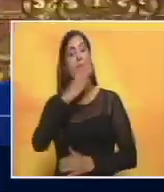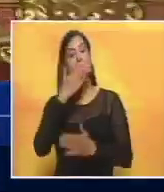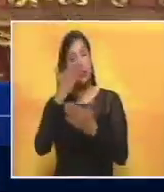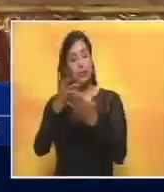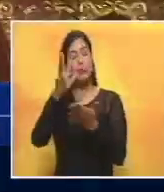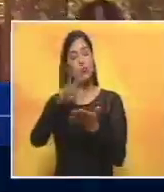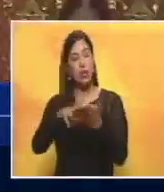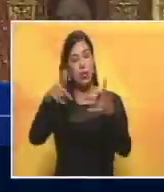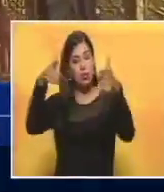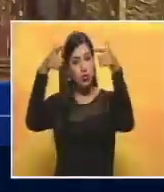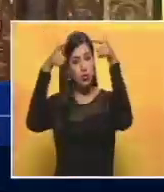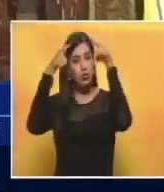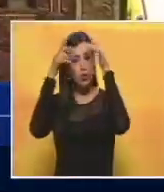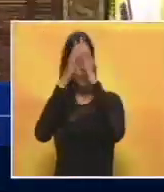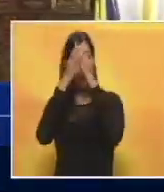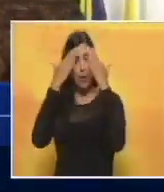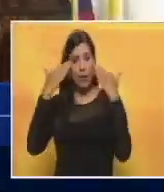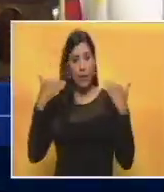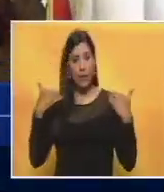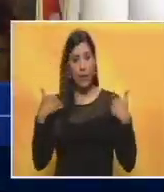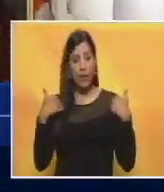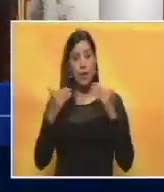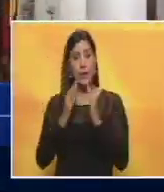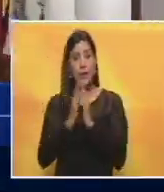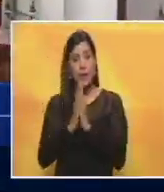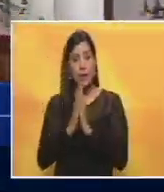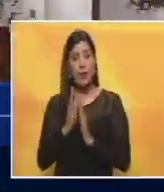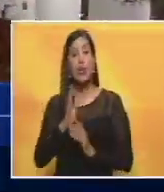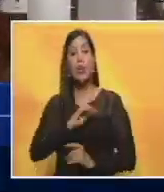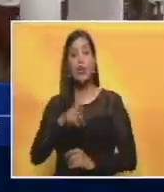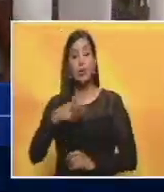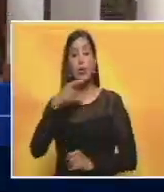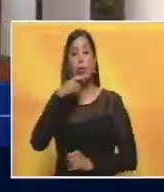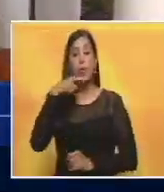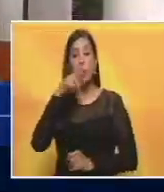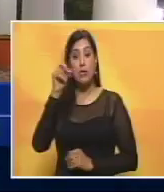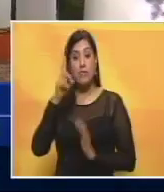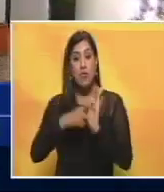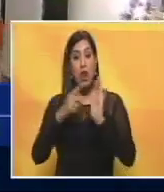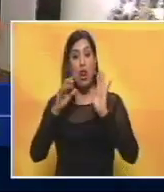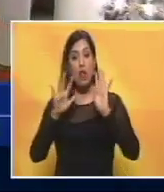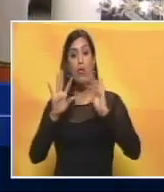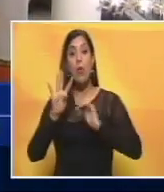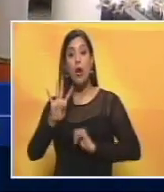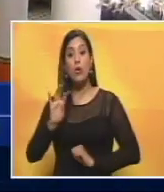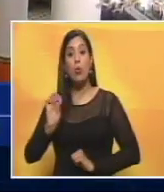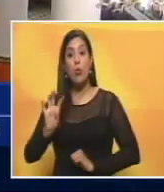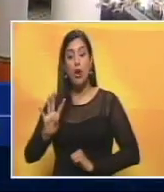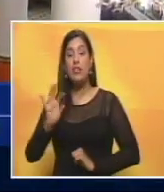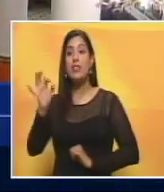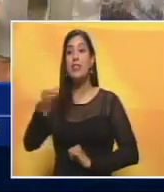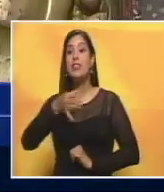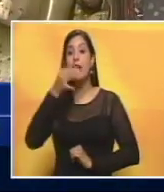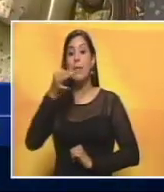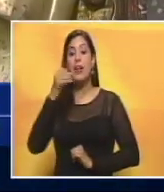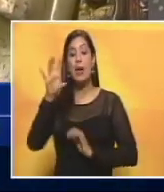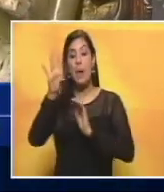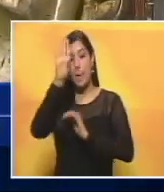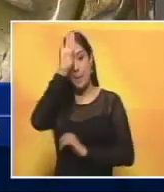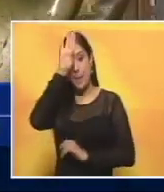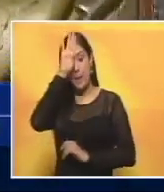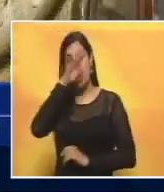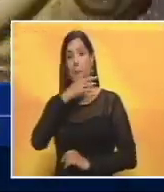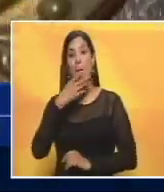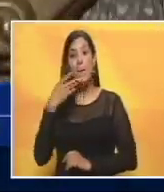autorizó la coronación canónica de la Virgen, que en octubre de 1944 fue declarada por el Papa